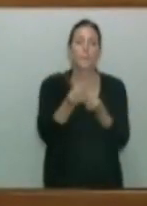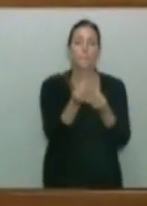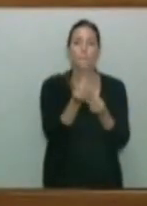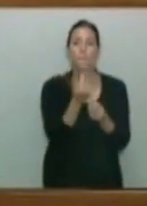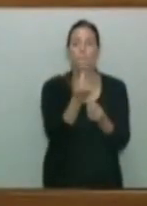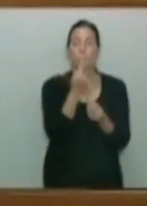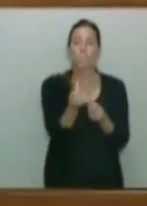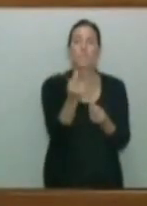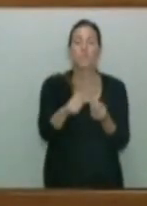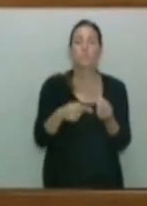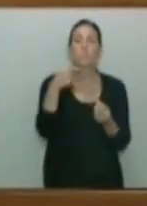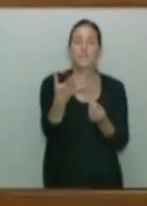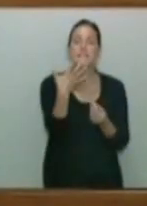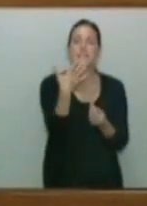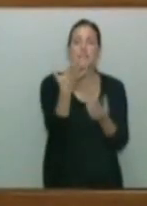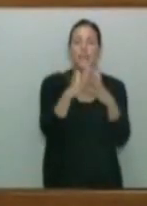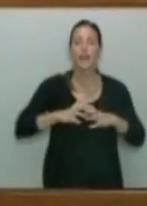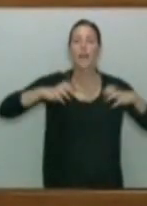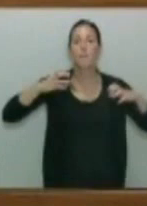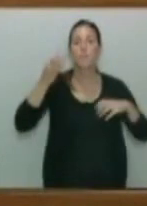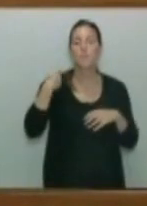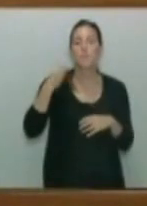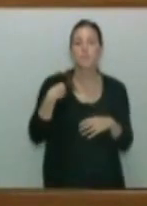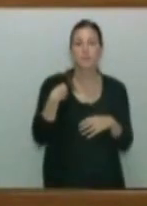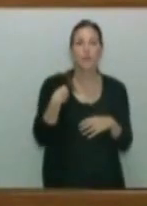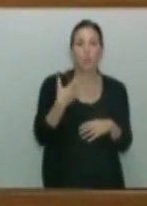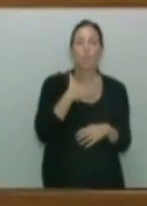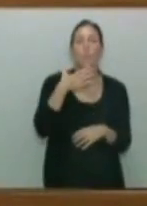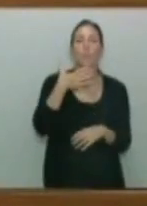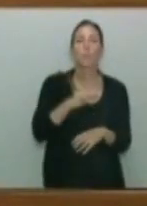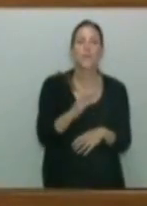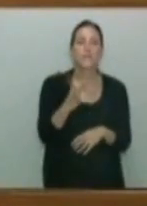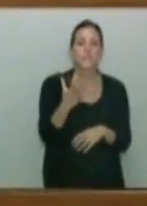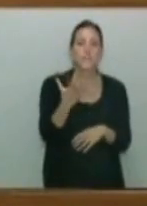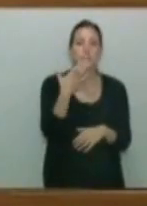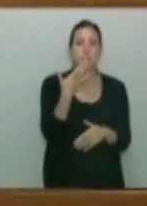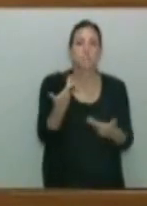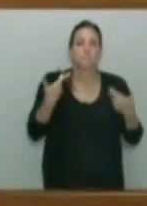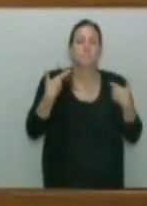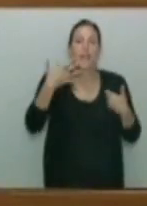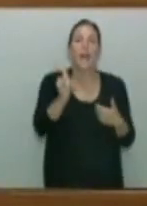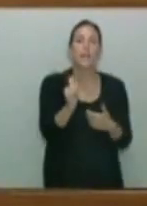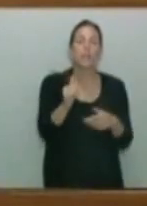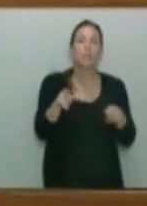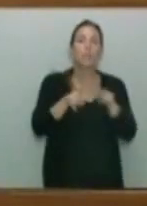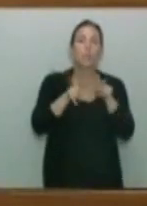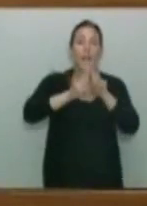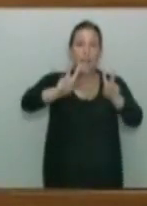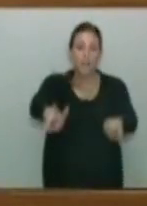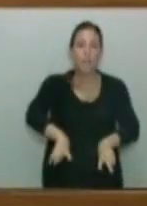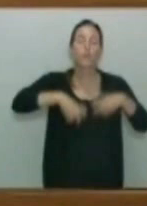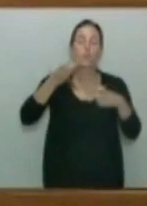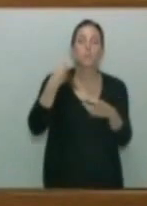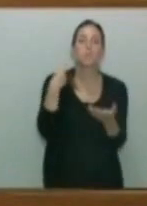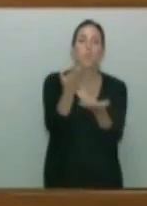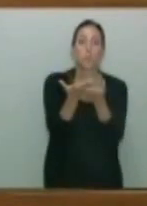respuesta es si esta Cámara está en condiciones, si está legitimada para acometer las reformas que se proponen